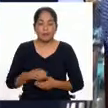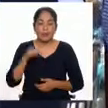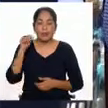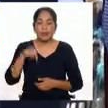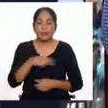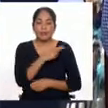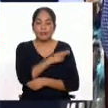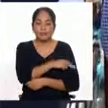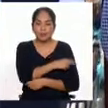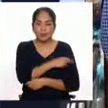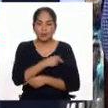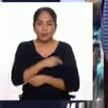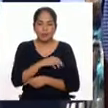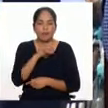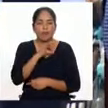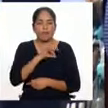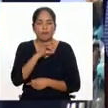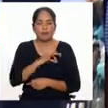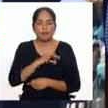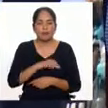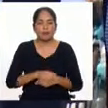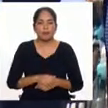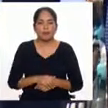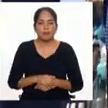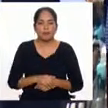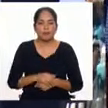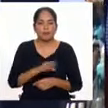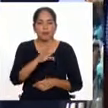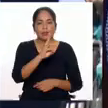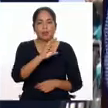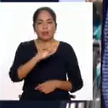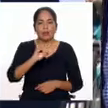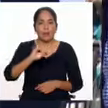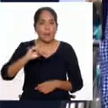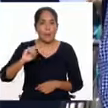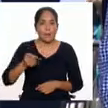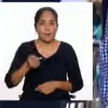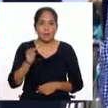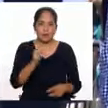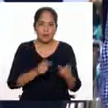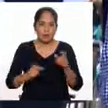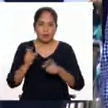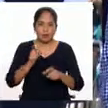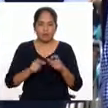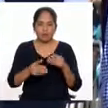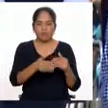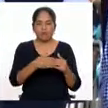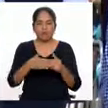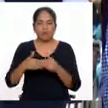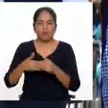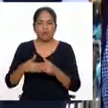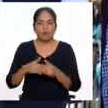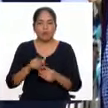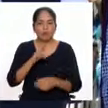hospital de Atalaya beneficiará a más de 60.000 pobladores que provienen de más de